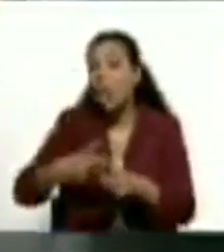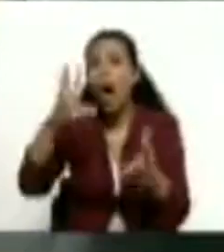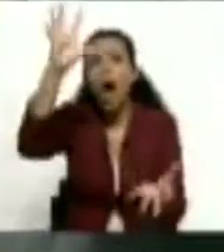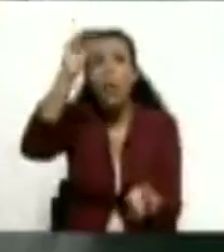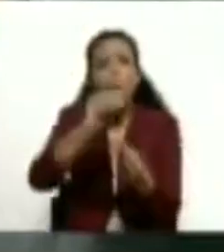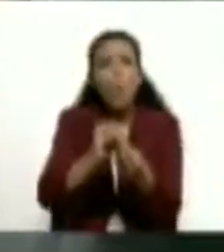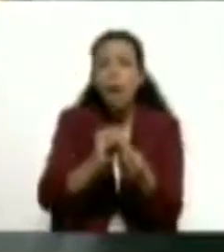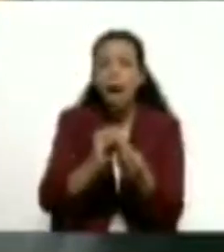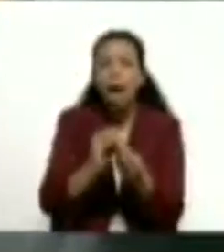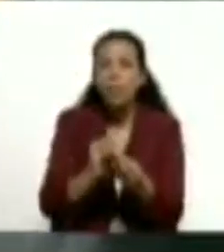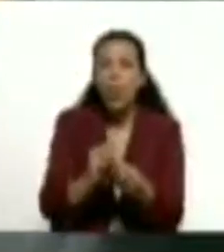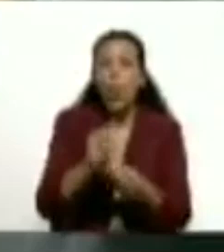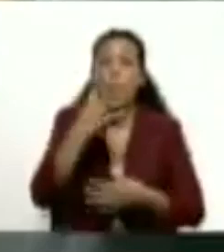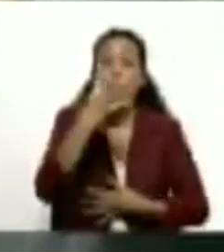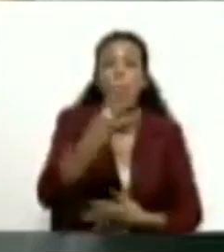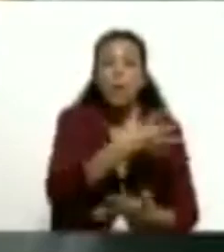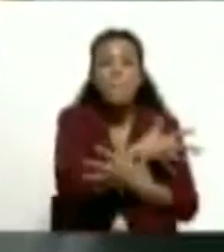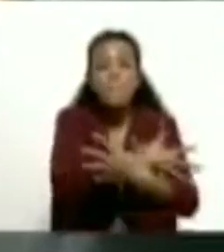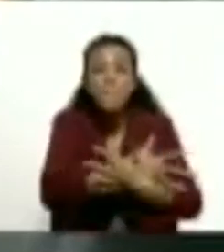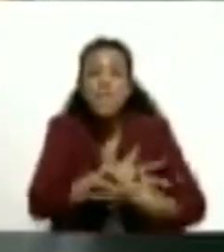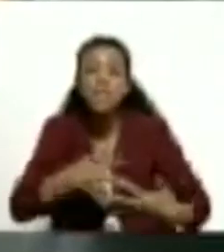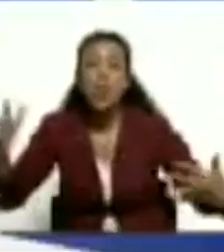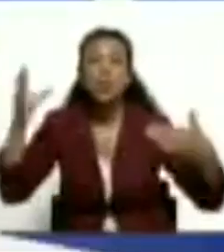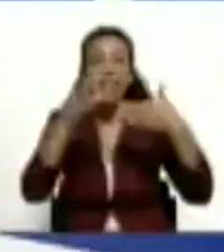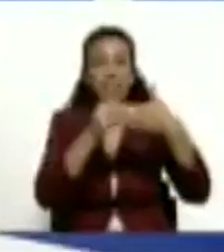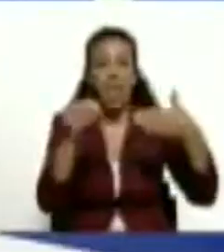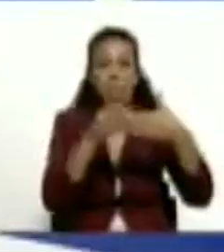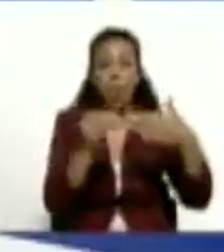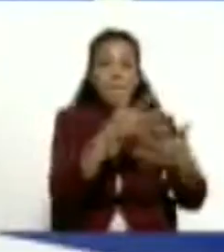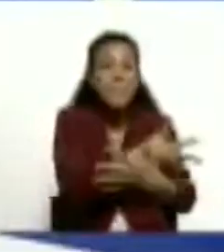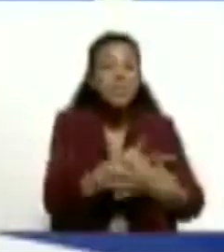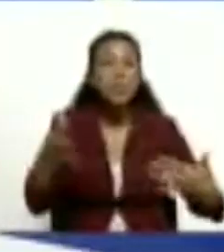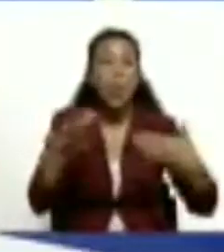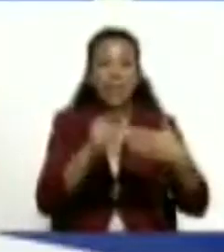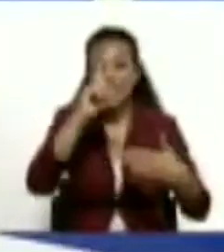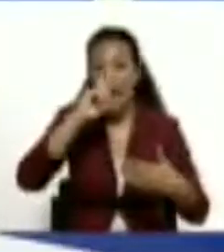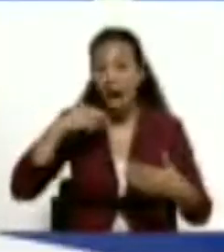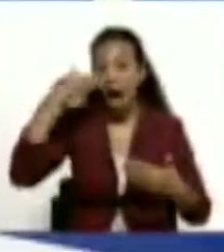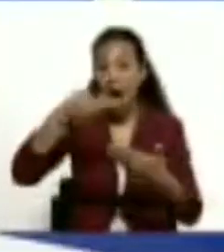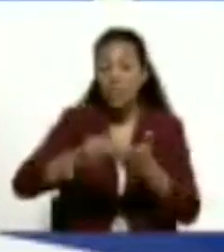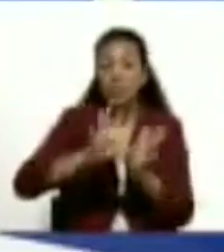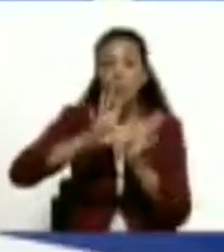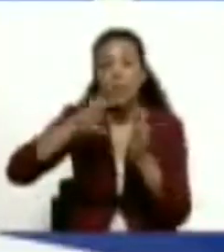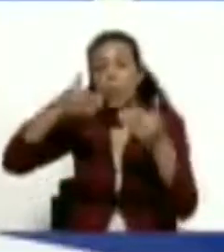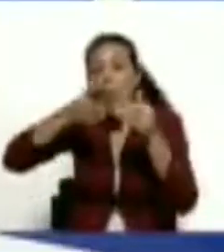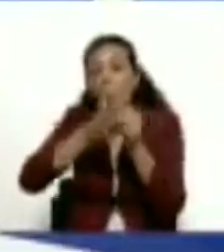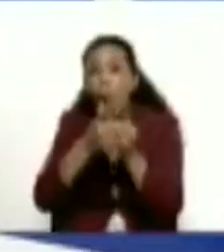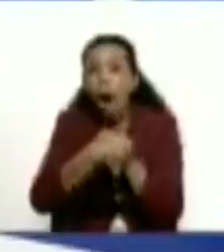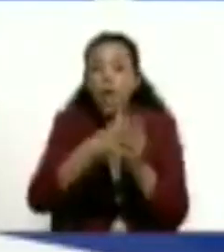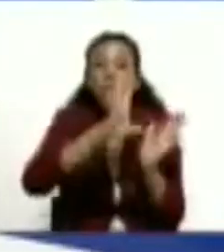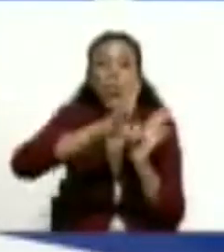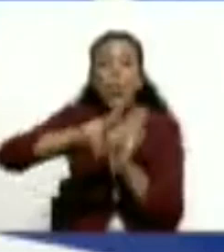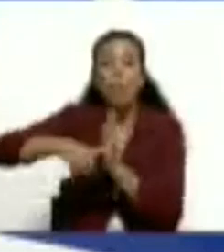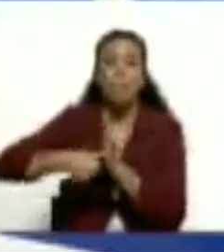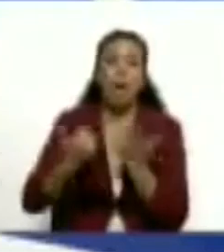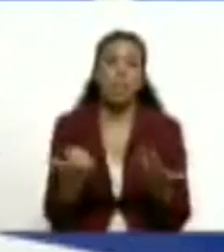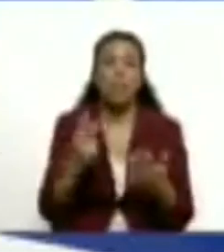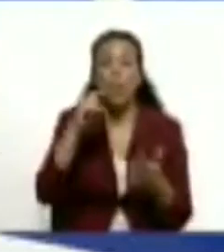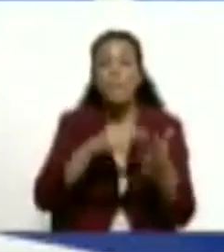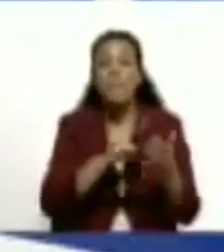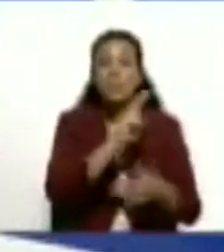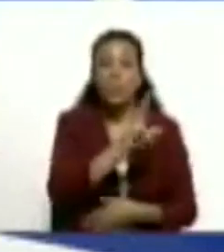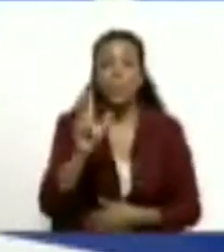acumulada 4 mil millones de dólares de estos años de secuestro, 2019,